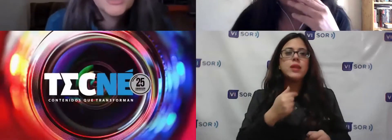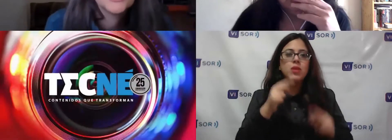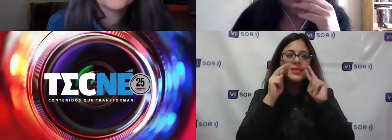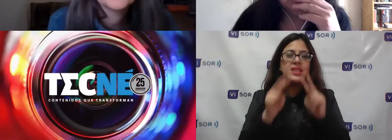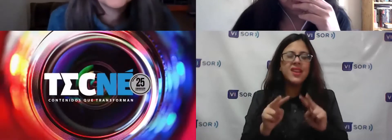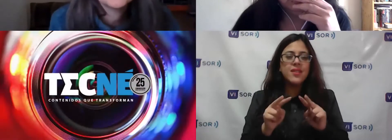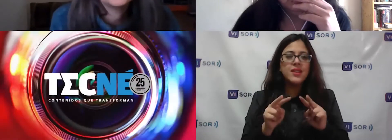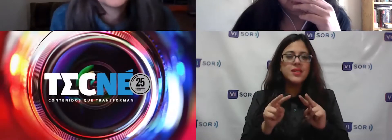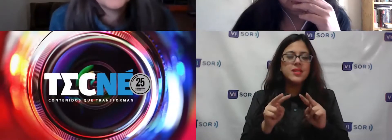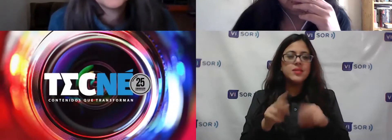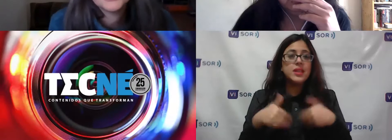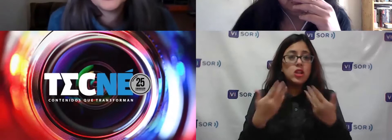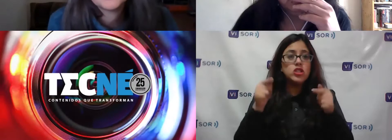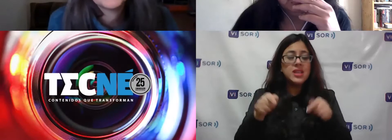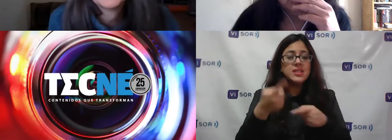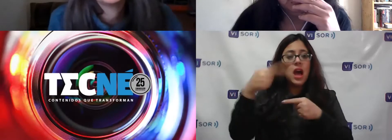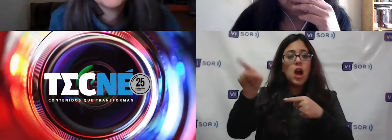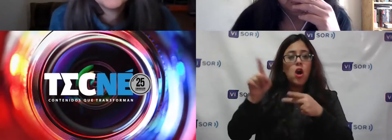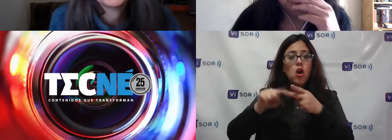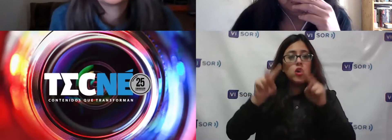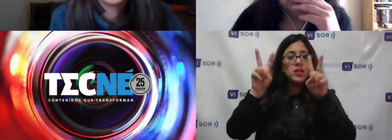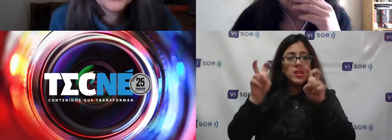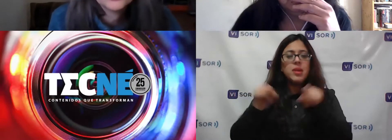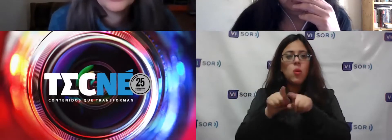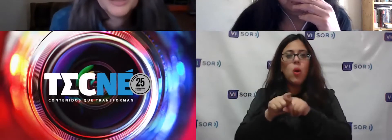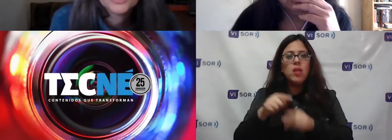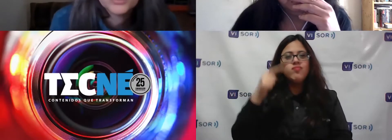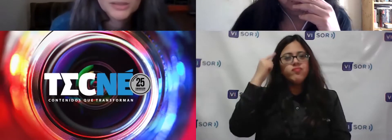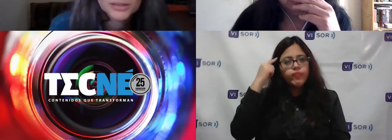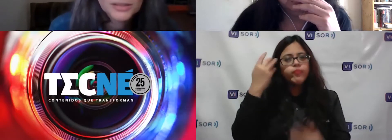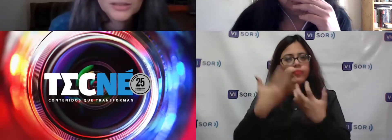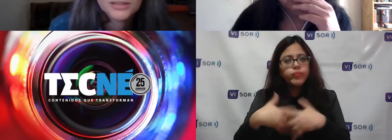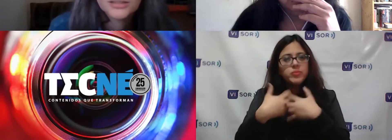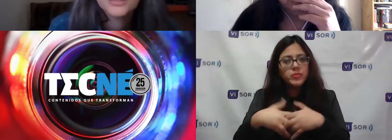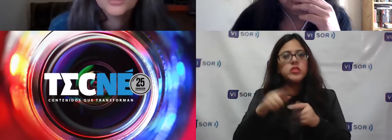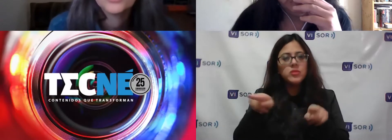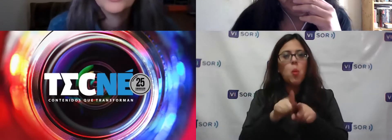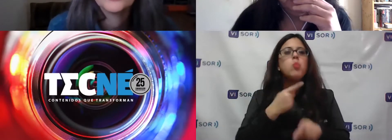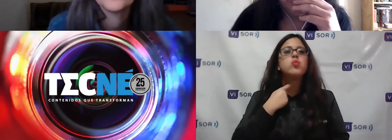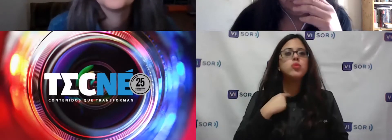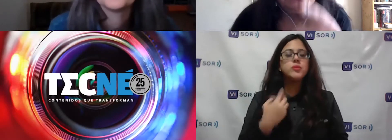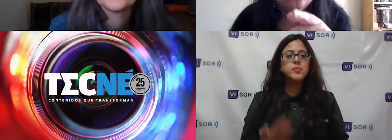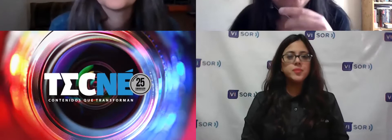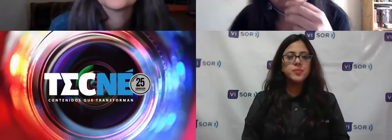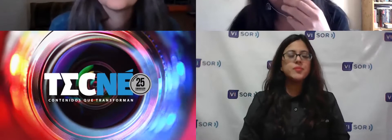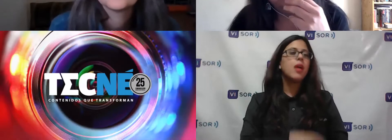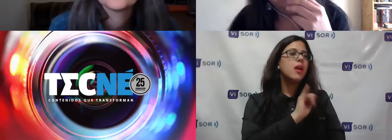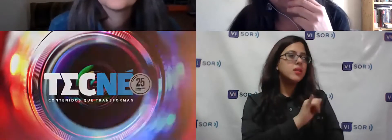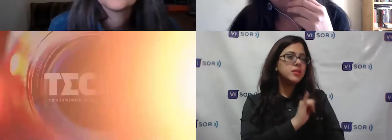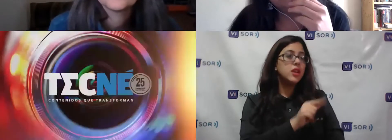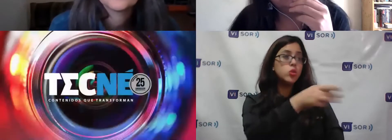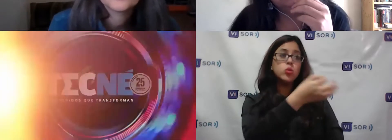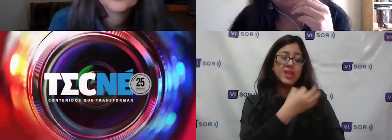fin entonces está esa otra esa otra cabeza pensando en eso me pareció súper interesante si no tú dijiste algo